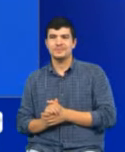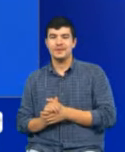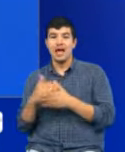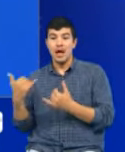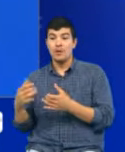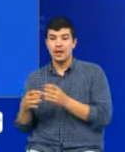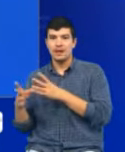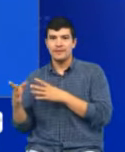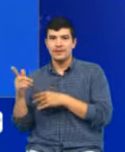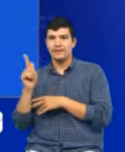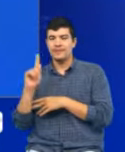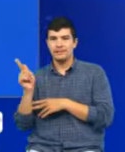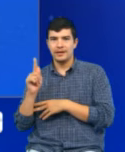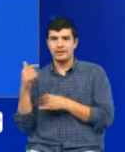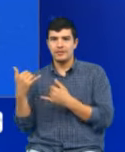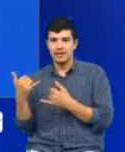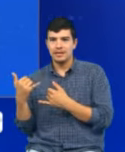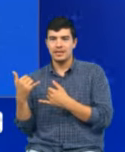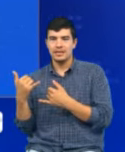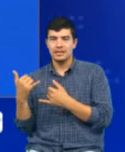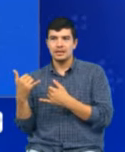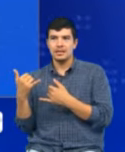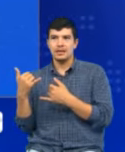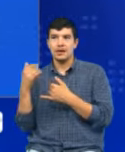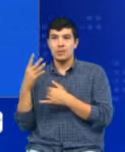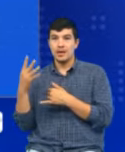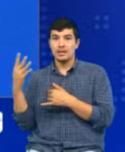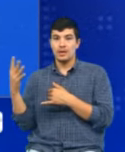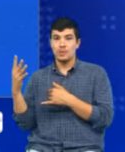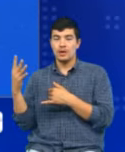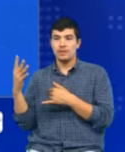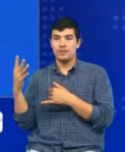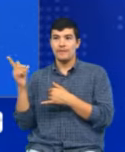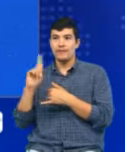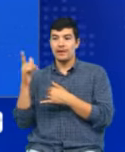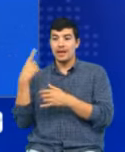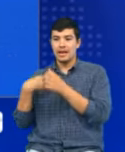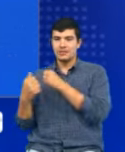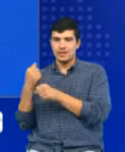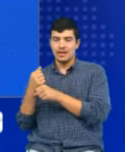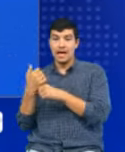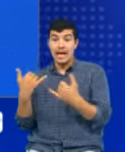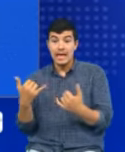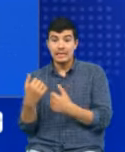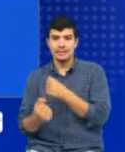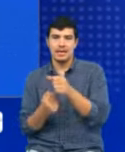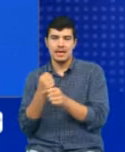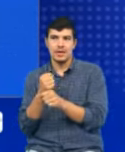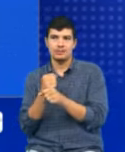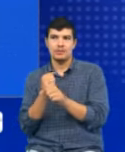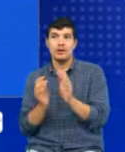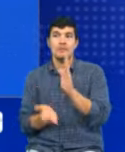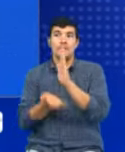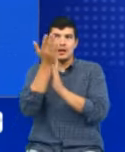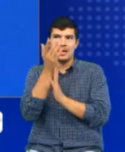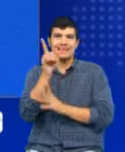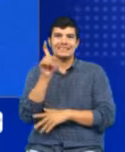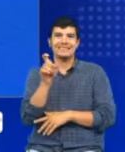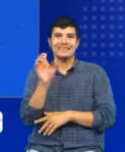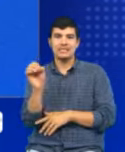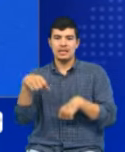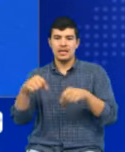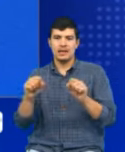fecha a febrero de 2016 habían Hurtado 44 motocicletas en 2017 se ha incrementado a 60